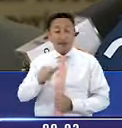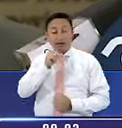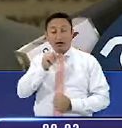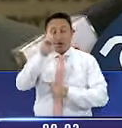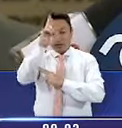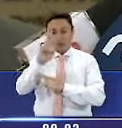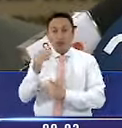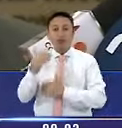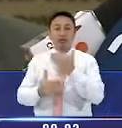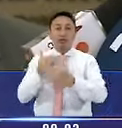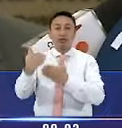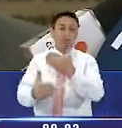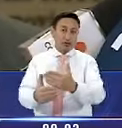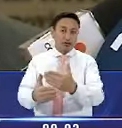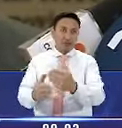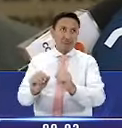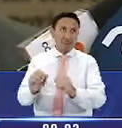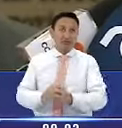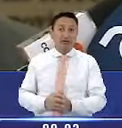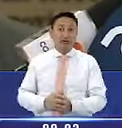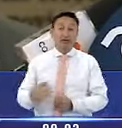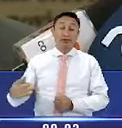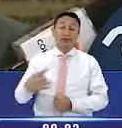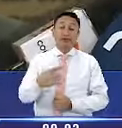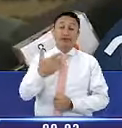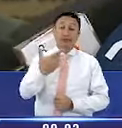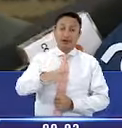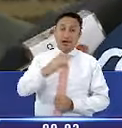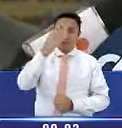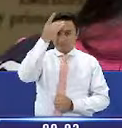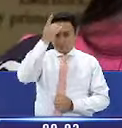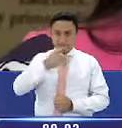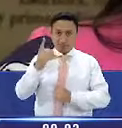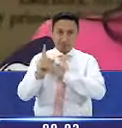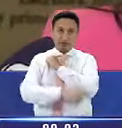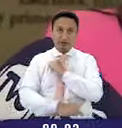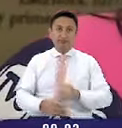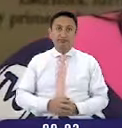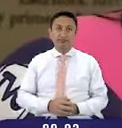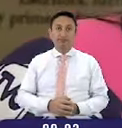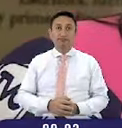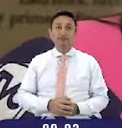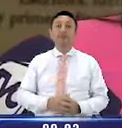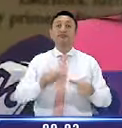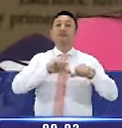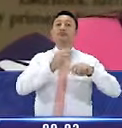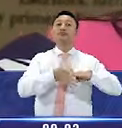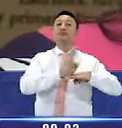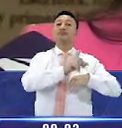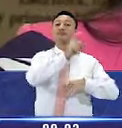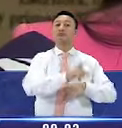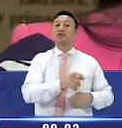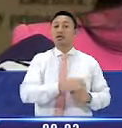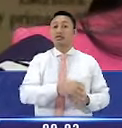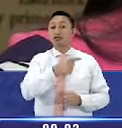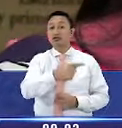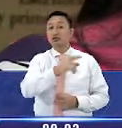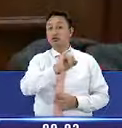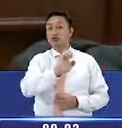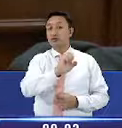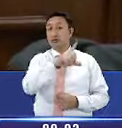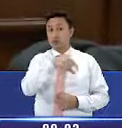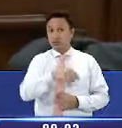del procedimiento legislativo y en ese caso, pues, tomar las medidas que son. La legisladora Giselle Molina, de Gente Buena, en